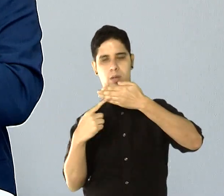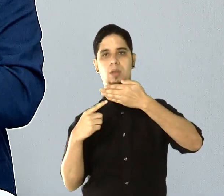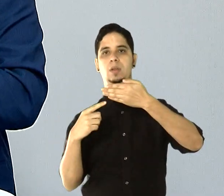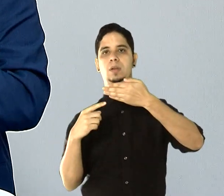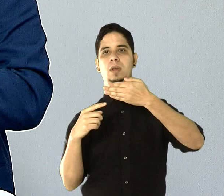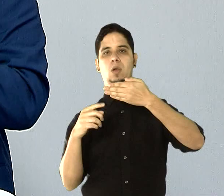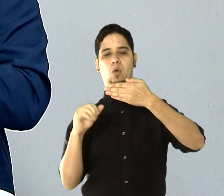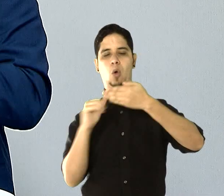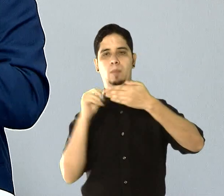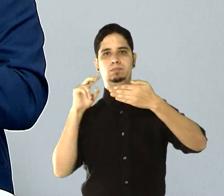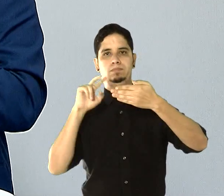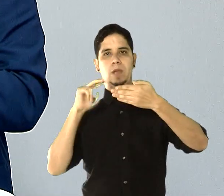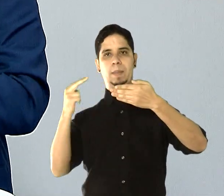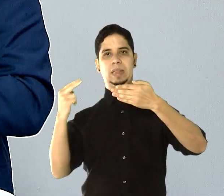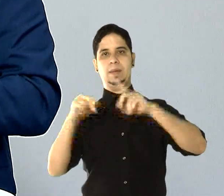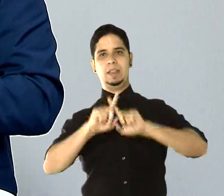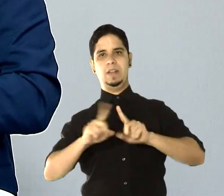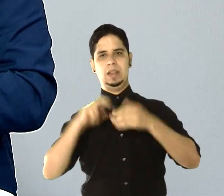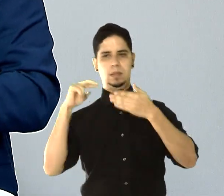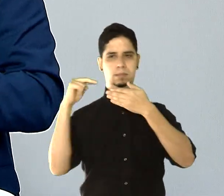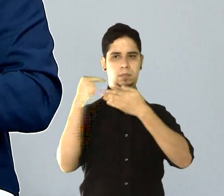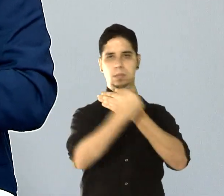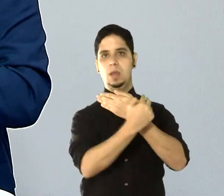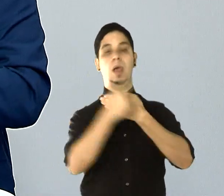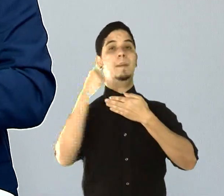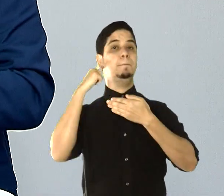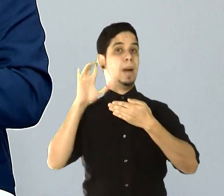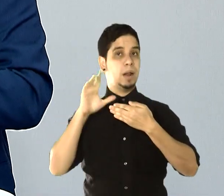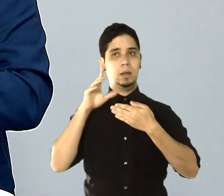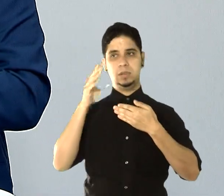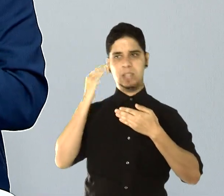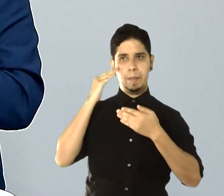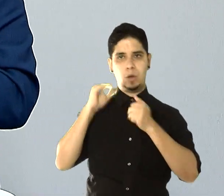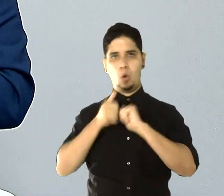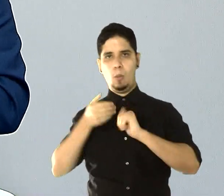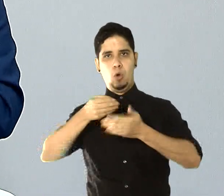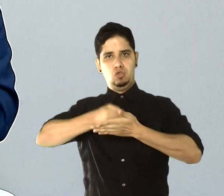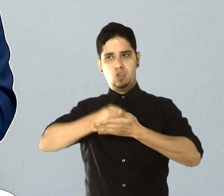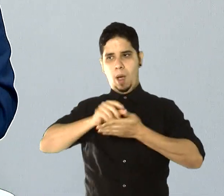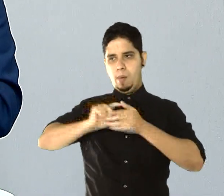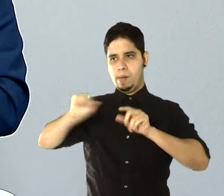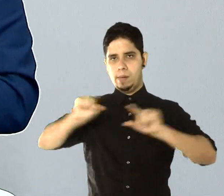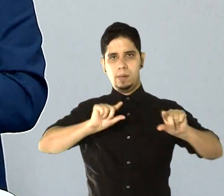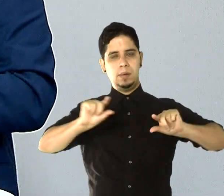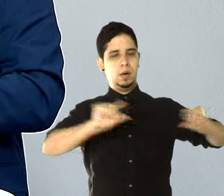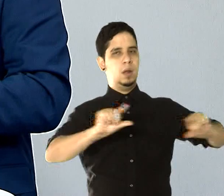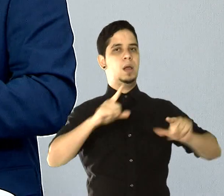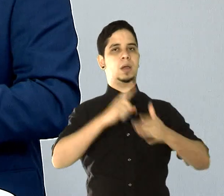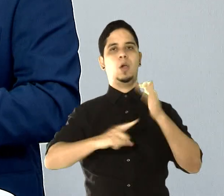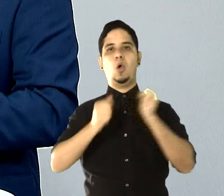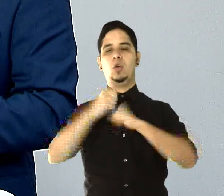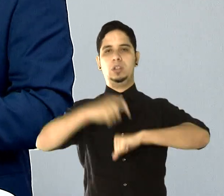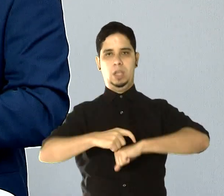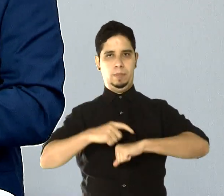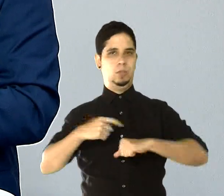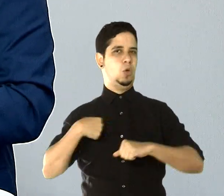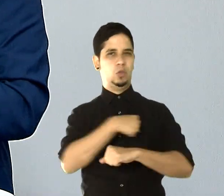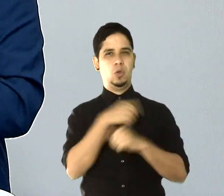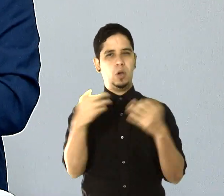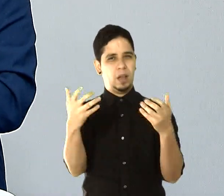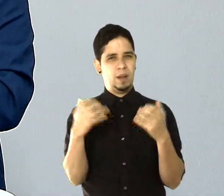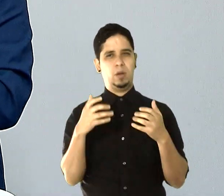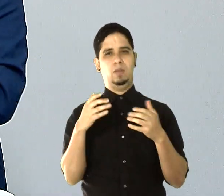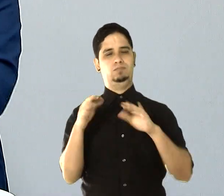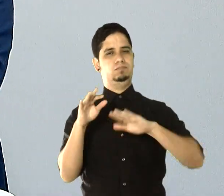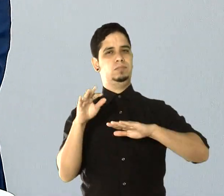diferentes perspectivas para poder conocer entonces cómo se van distribuyendo estos fondos, que a la larga lo que se busca es que